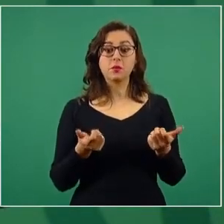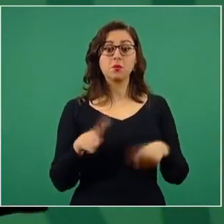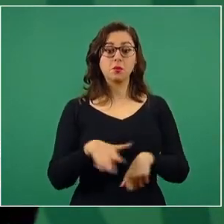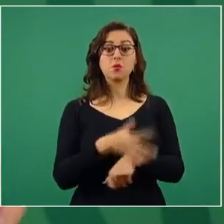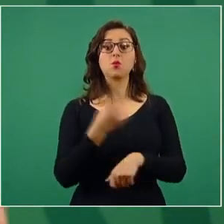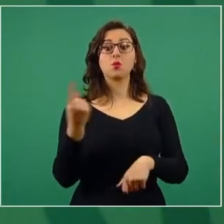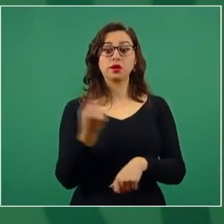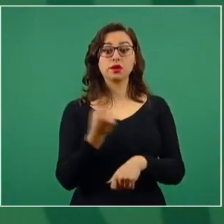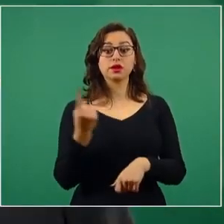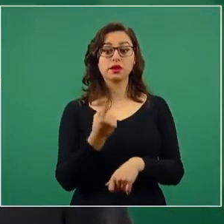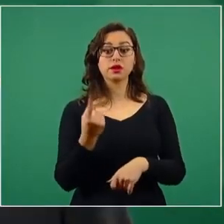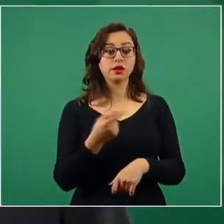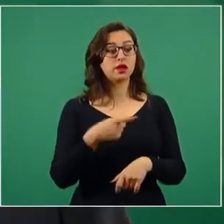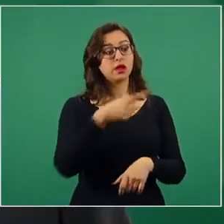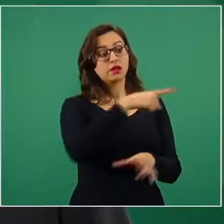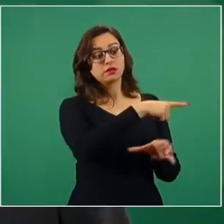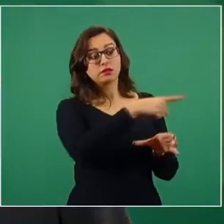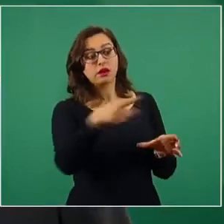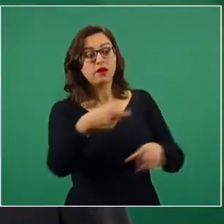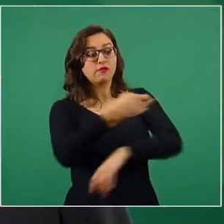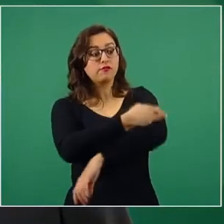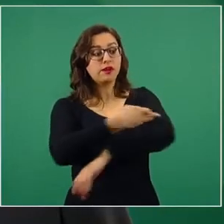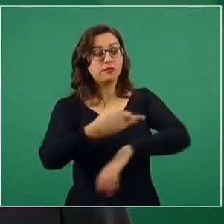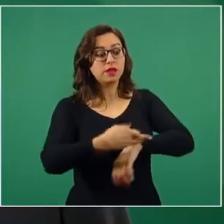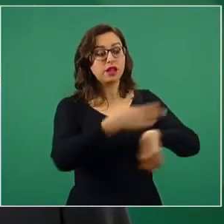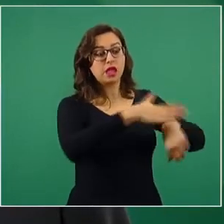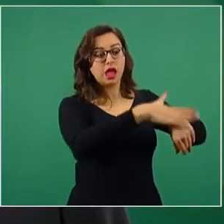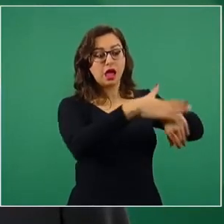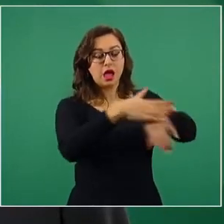con todos los familiares,